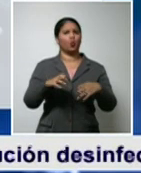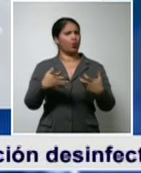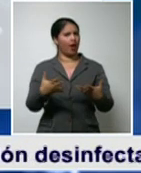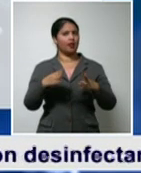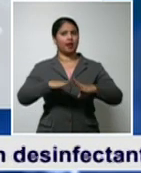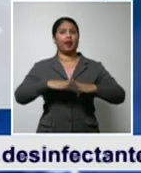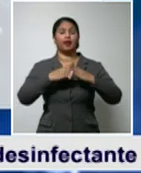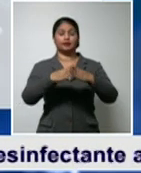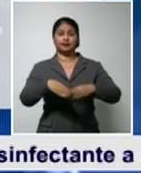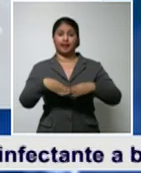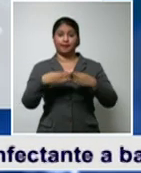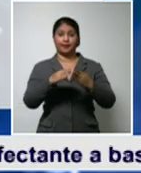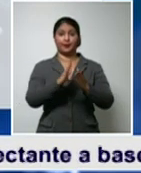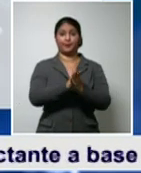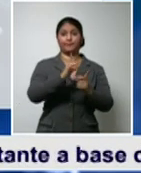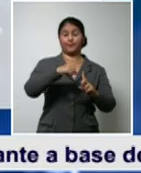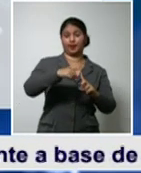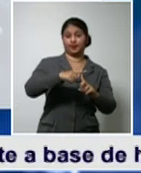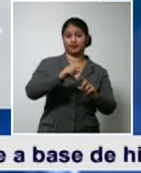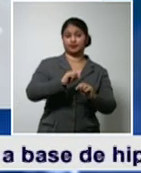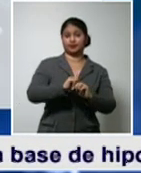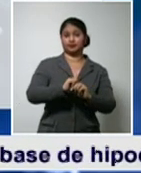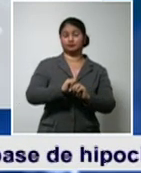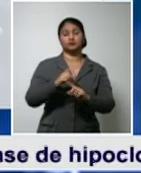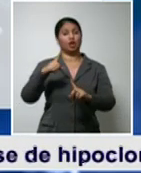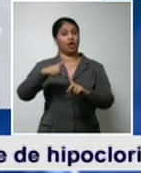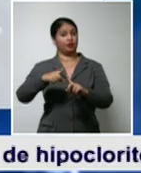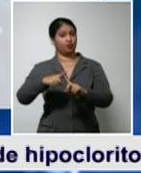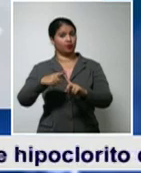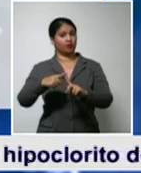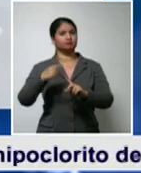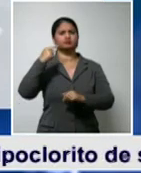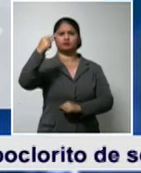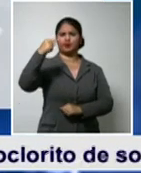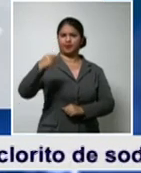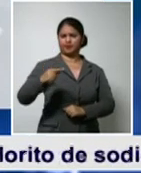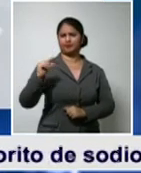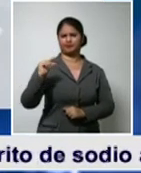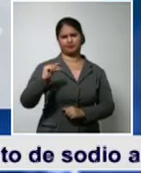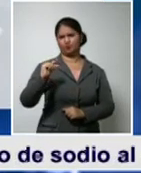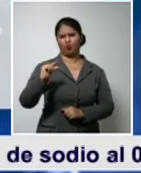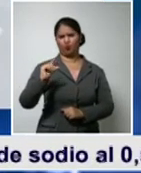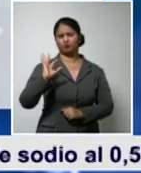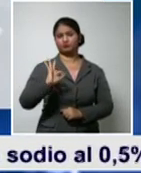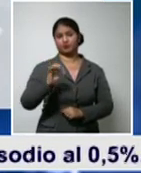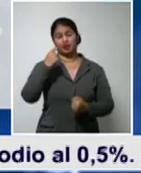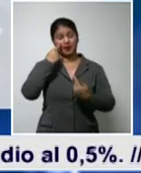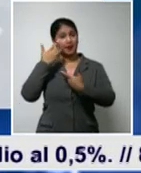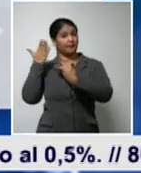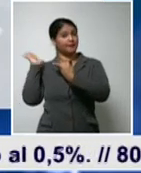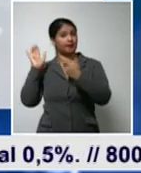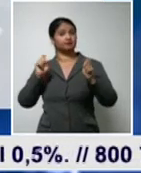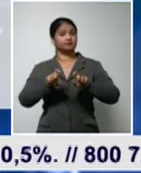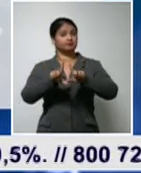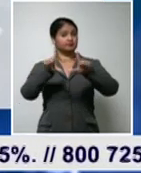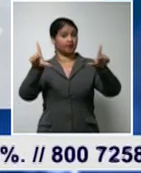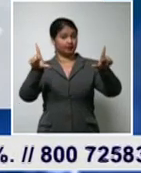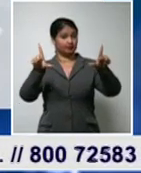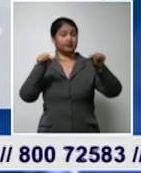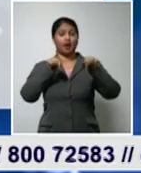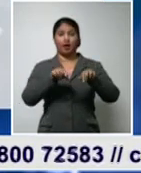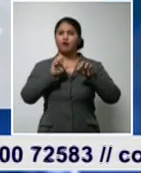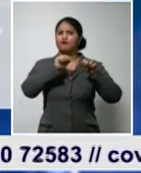con ver la pantalla, uno se da cuenta de que la transmisión está dispersa, que la